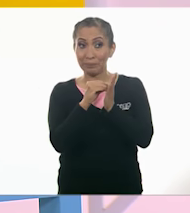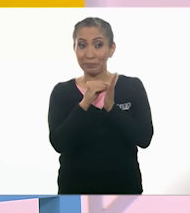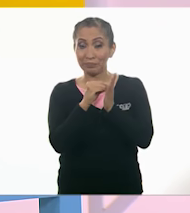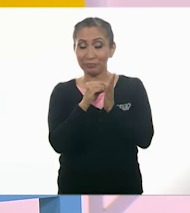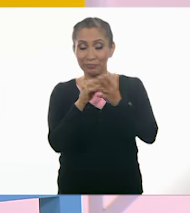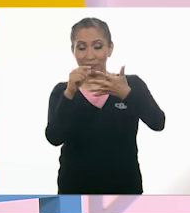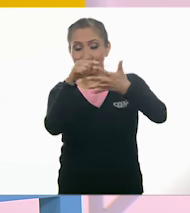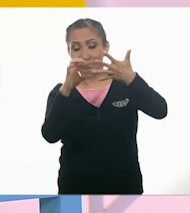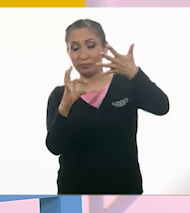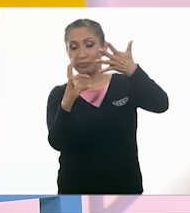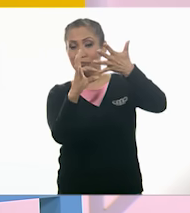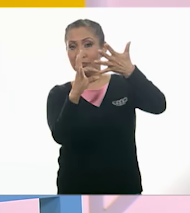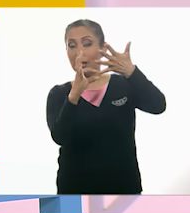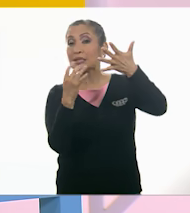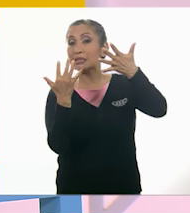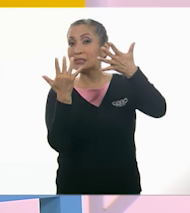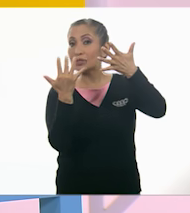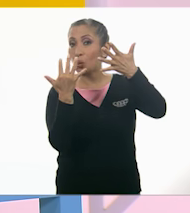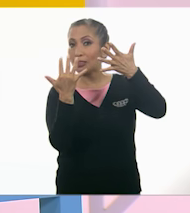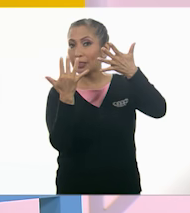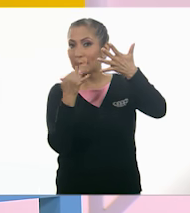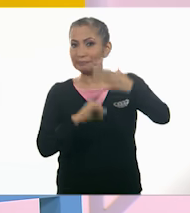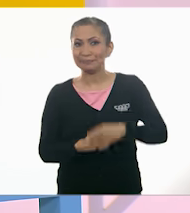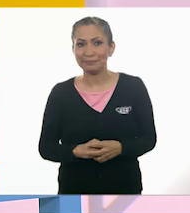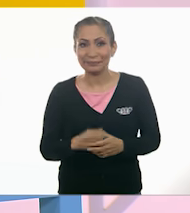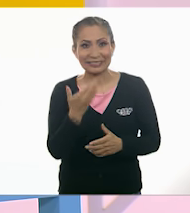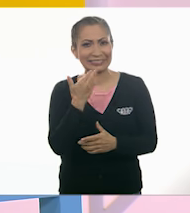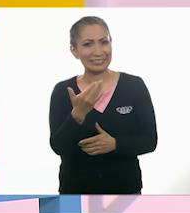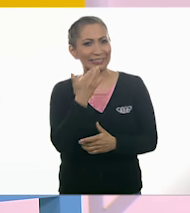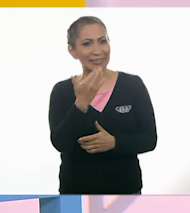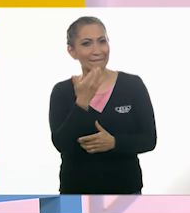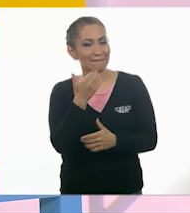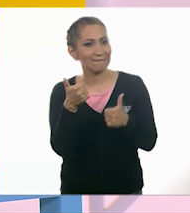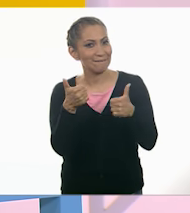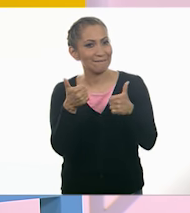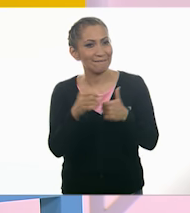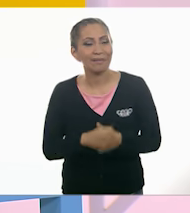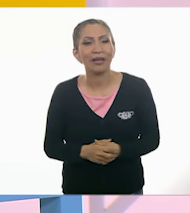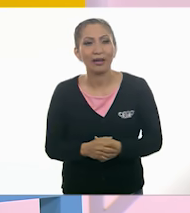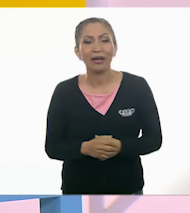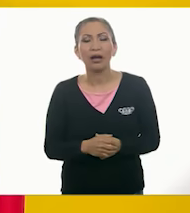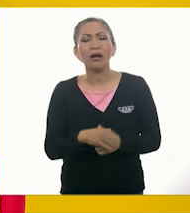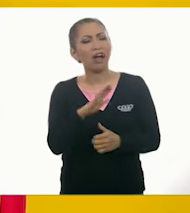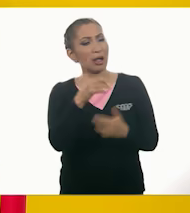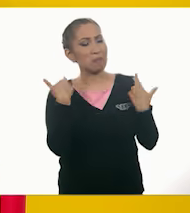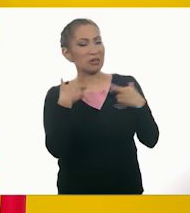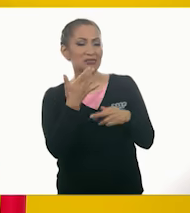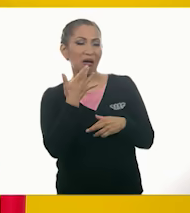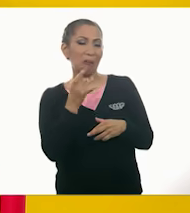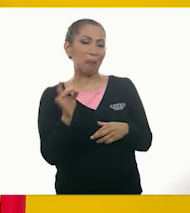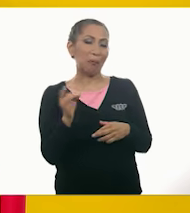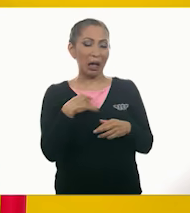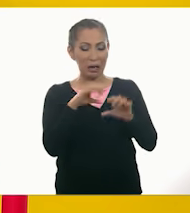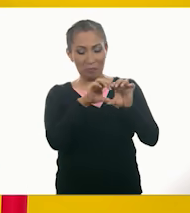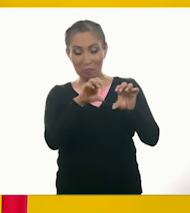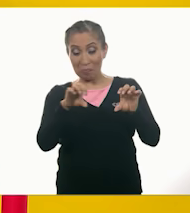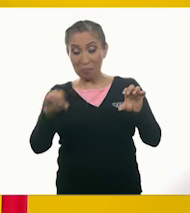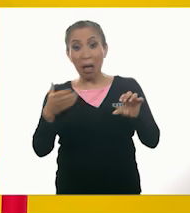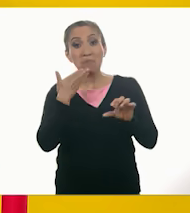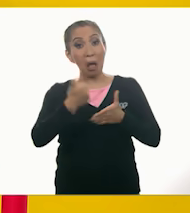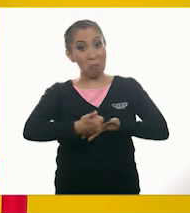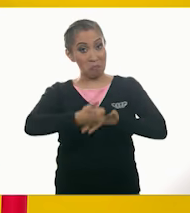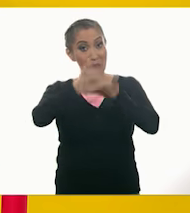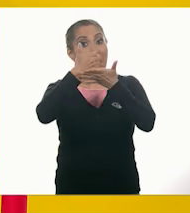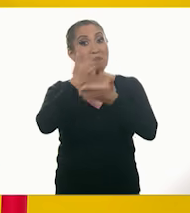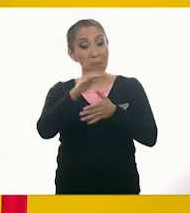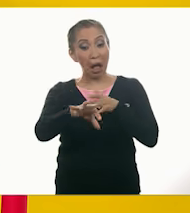esta casilla el número... 50. Muy bien. Ok. Oye, maestra, esto está muy fácil con el abaco. Claro que sí. Muy buena